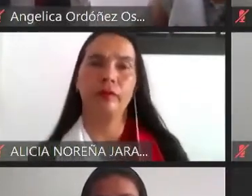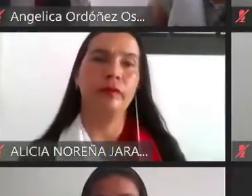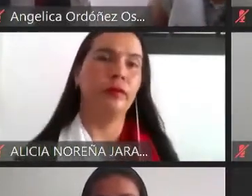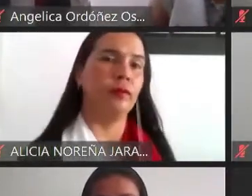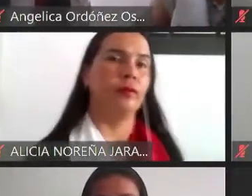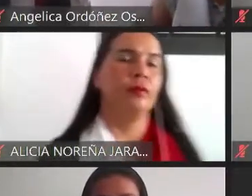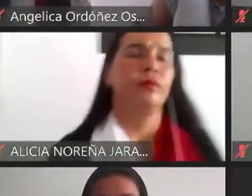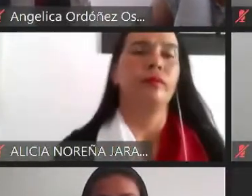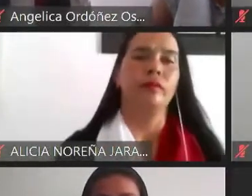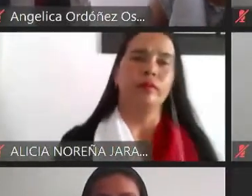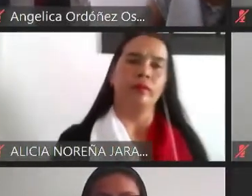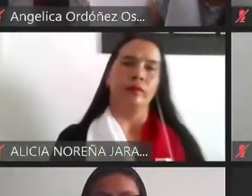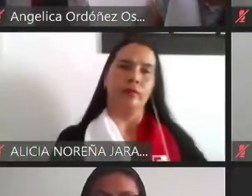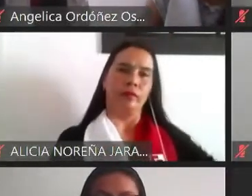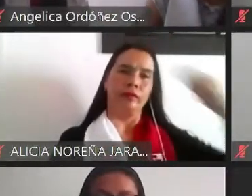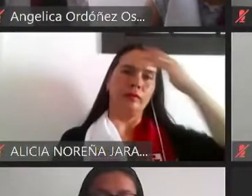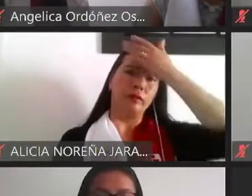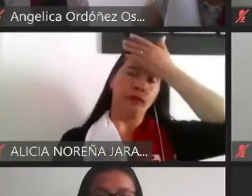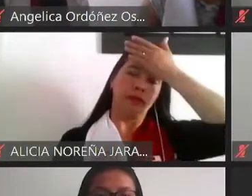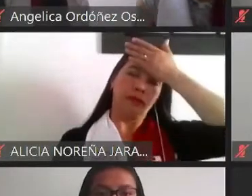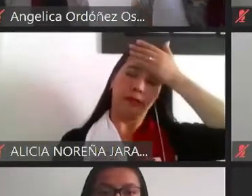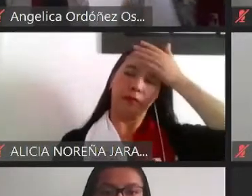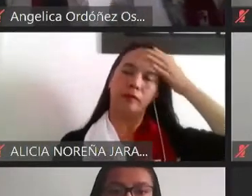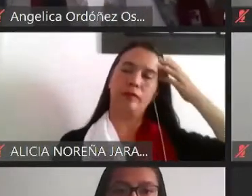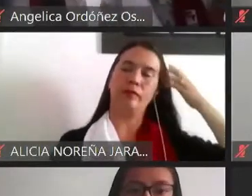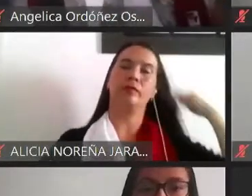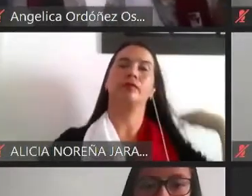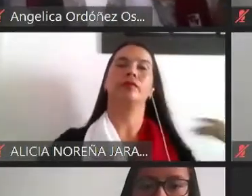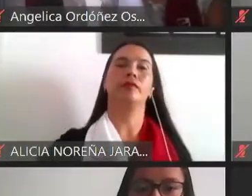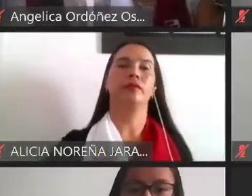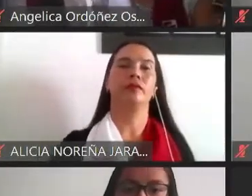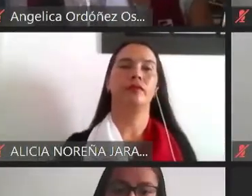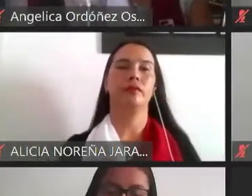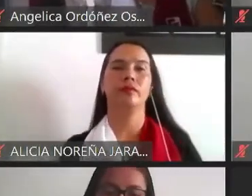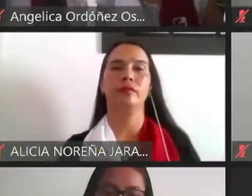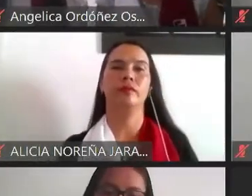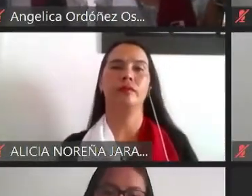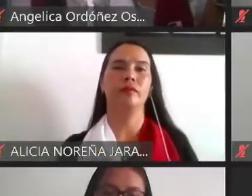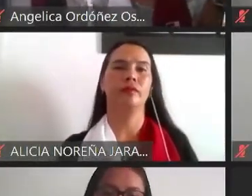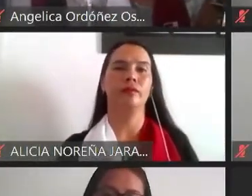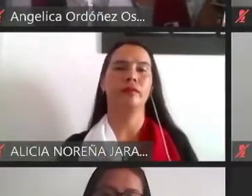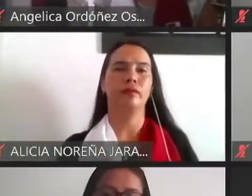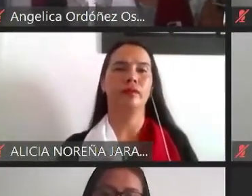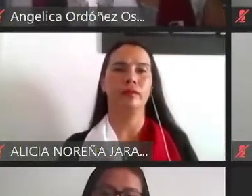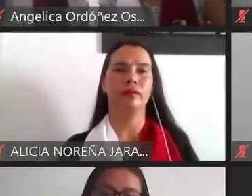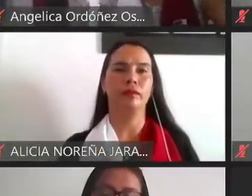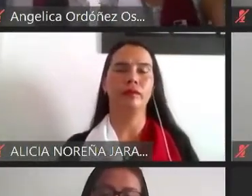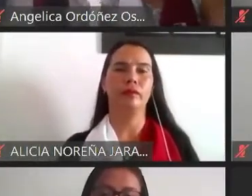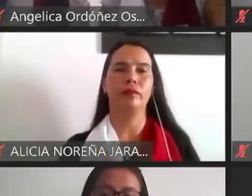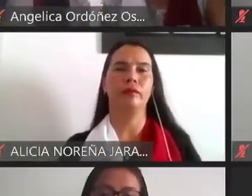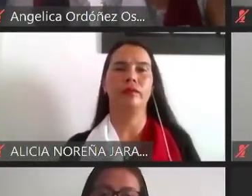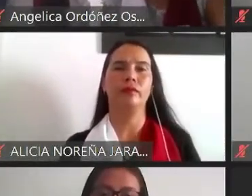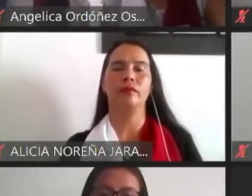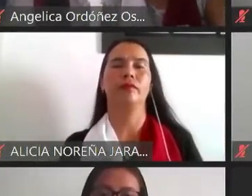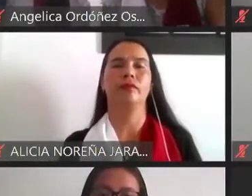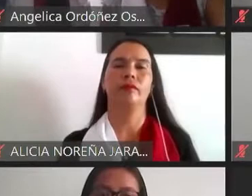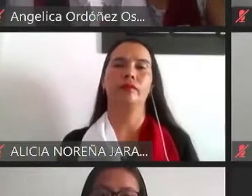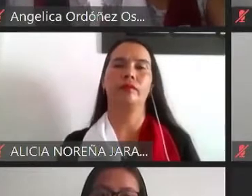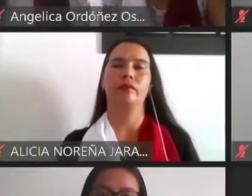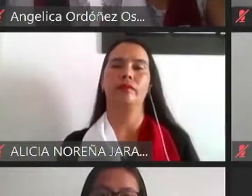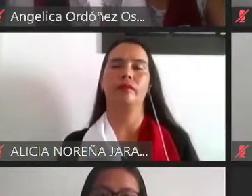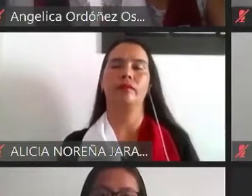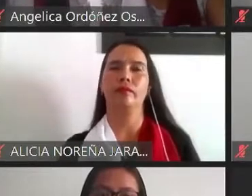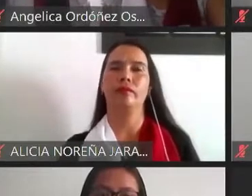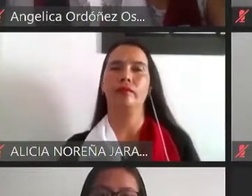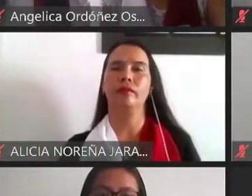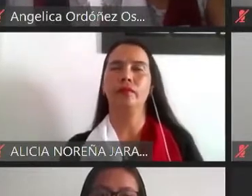su presencia durante este periodo del tiempo el desarrollo de nuestra región a lo largo y ancho de todo el